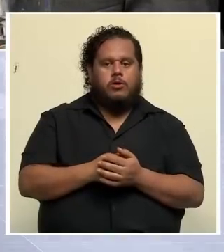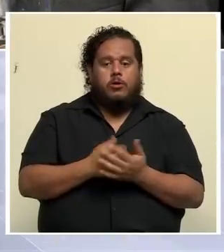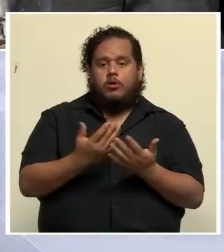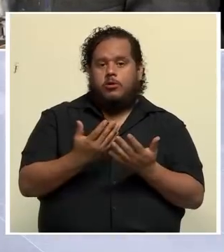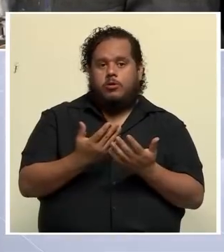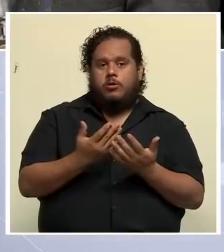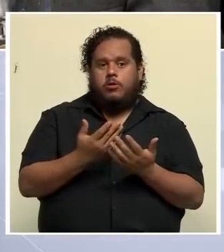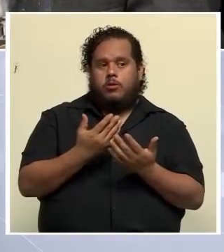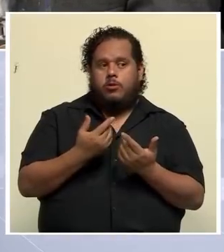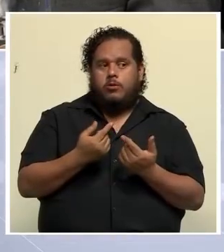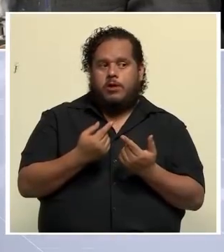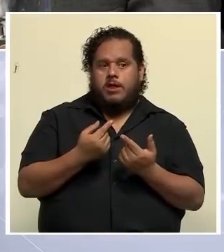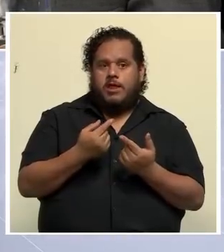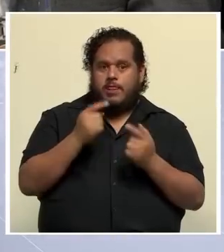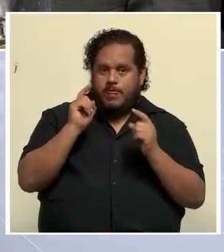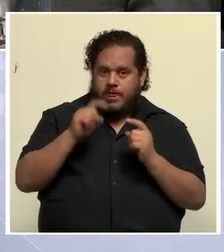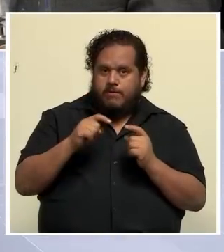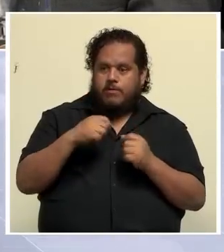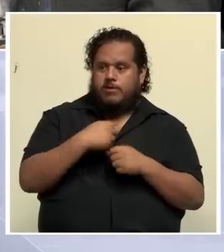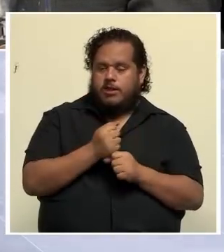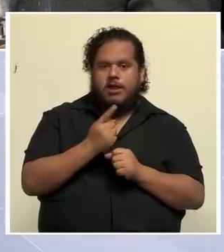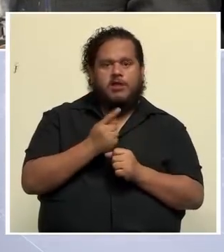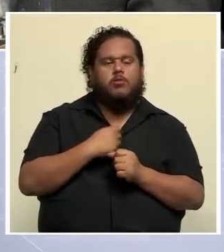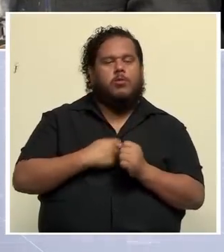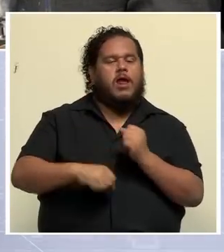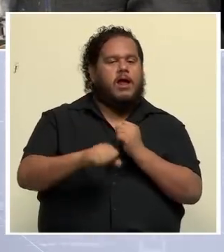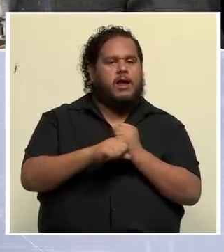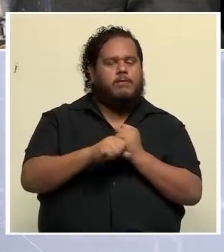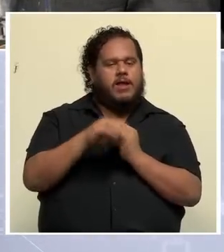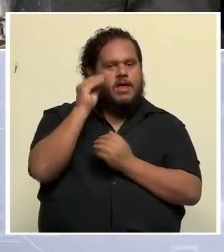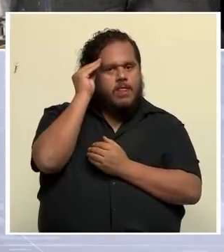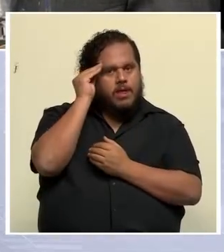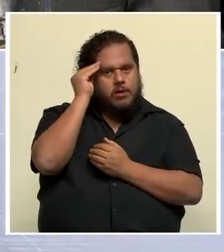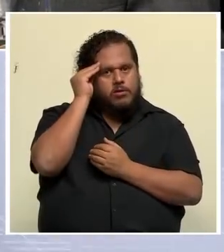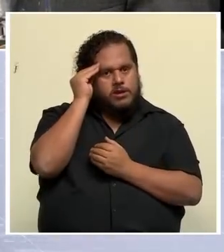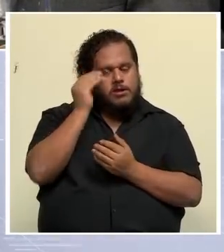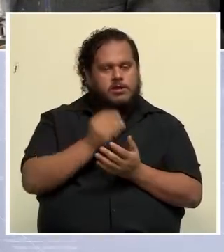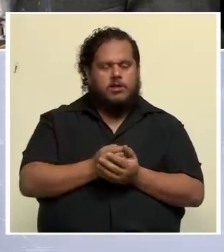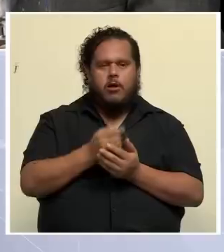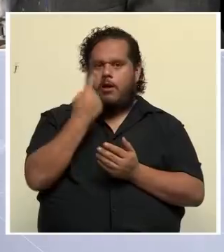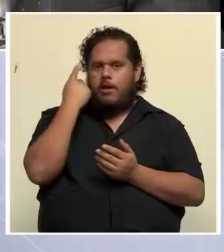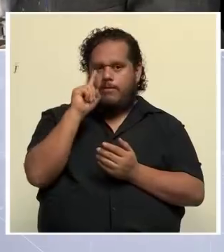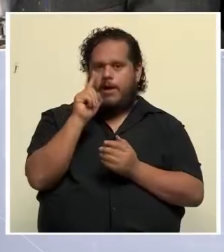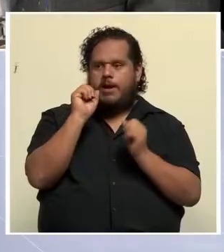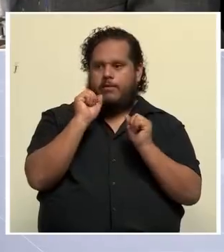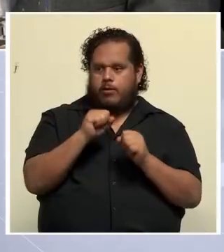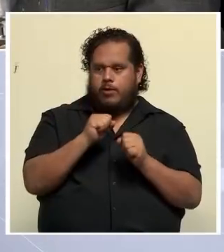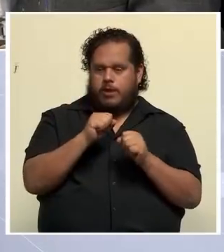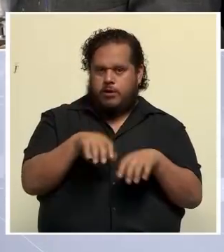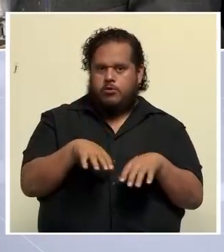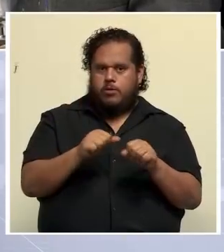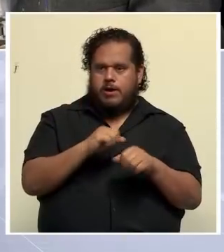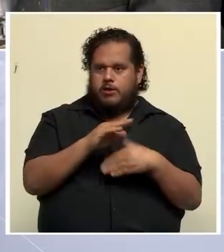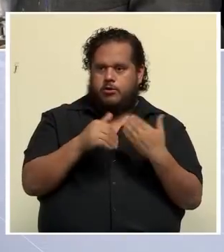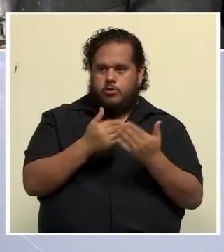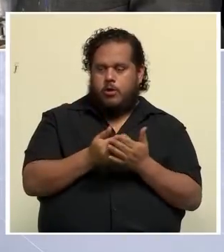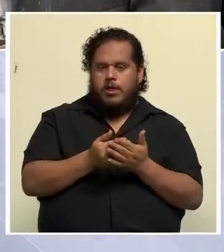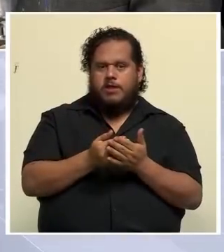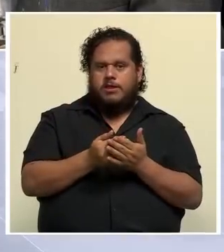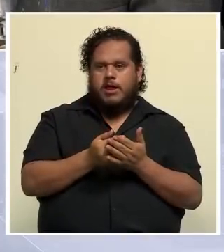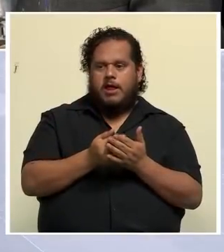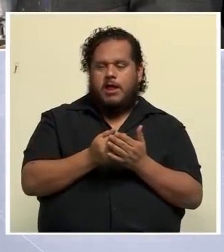corresponde es una campaña de concientización para poder tomar todas